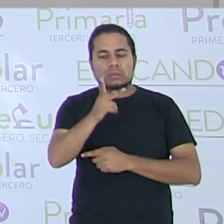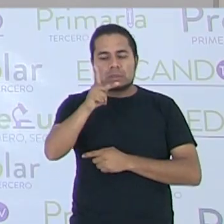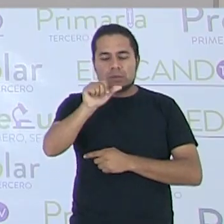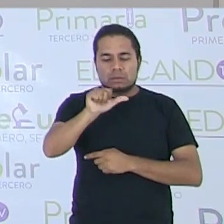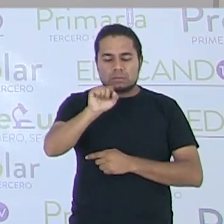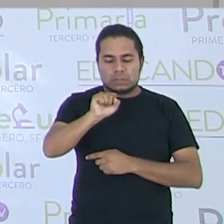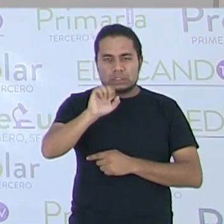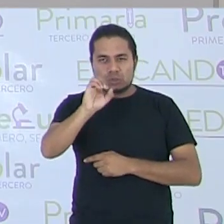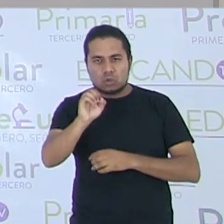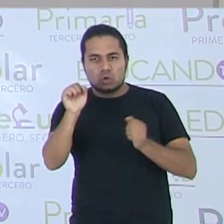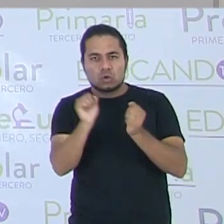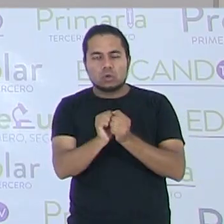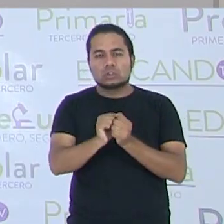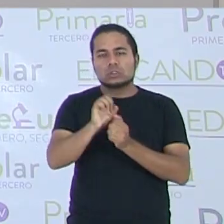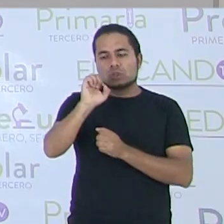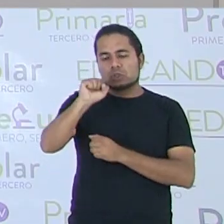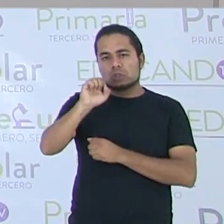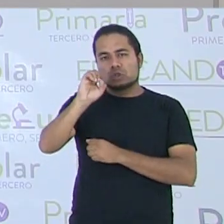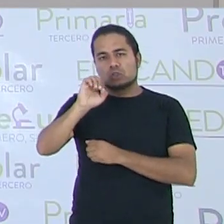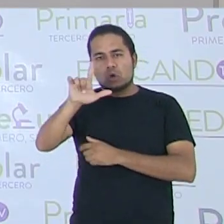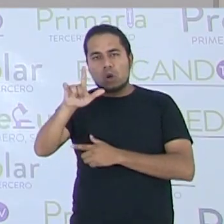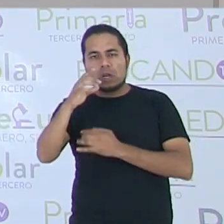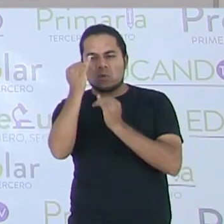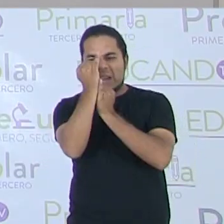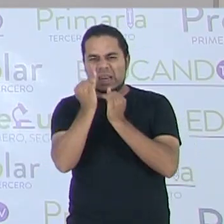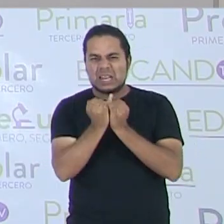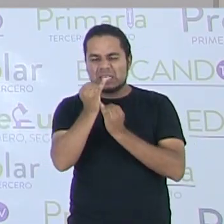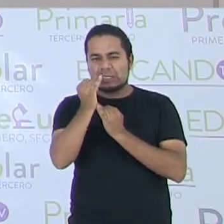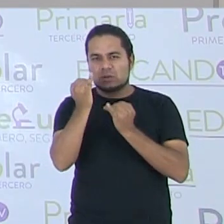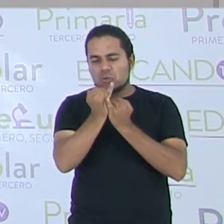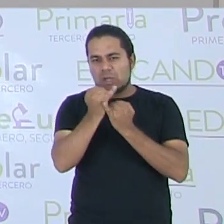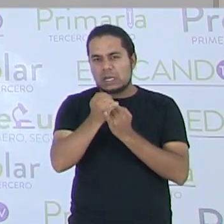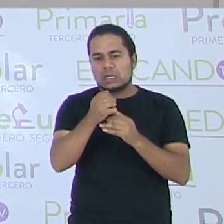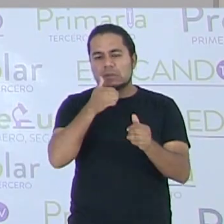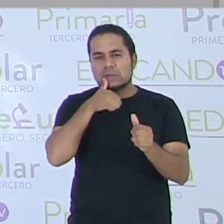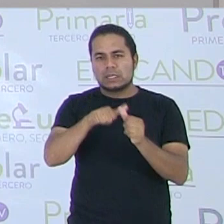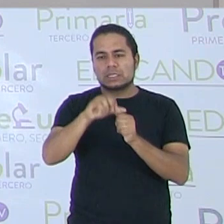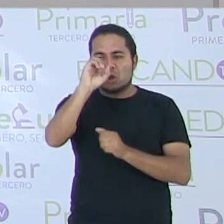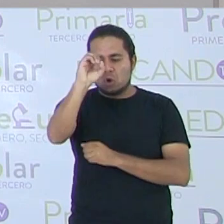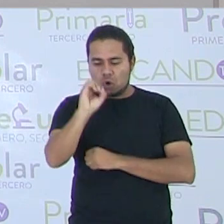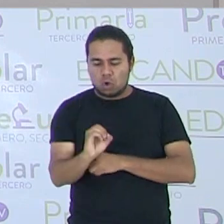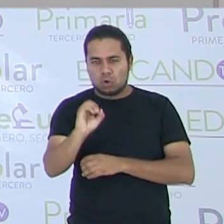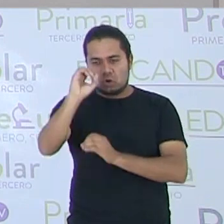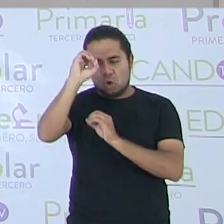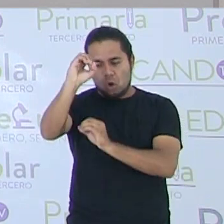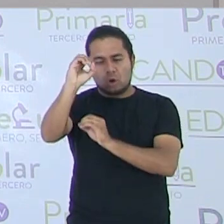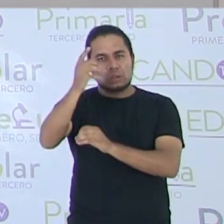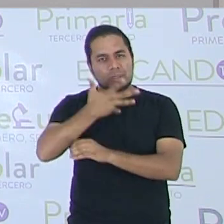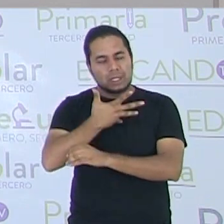con sol, acá, ¿sí? Se repite la O.